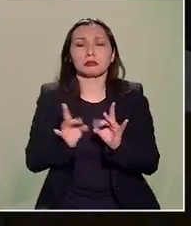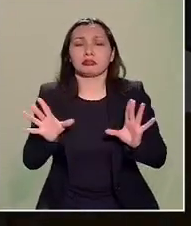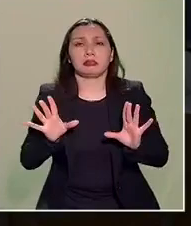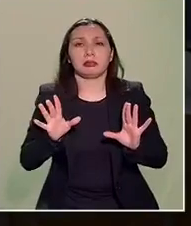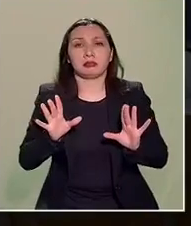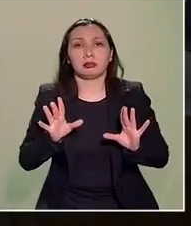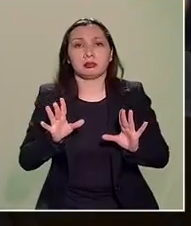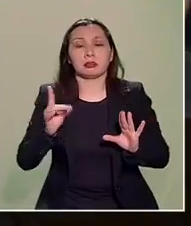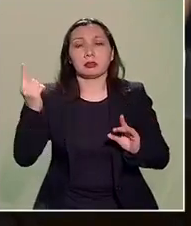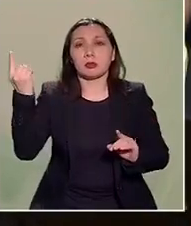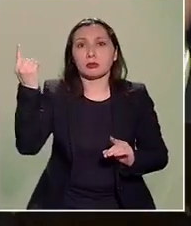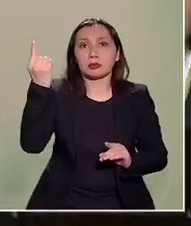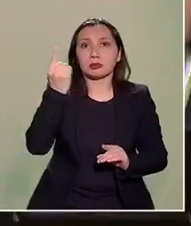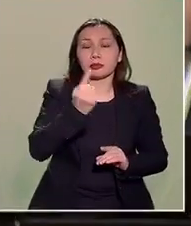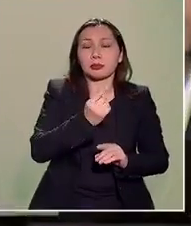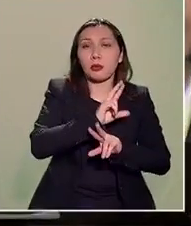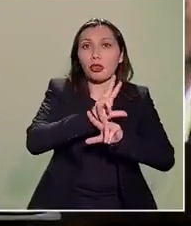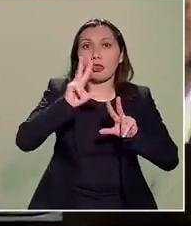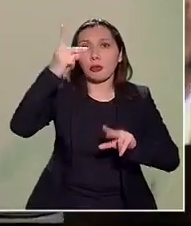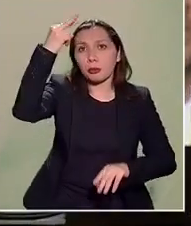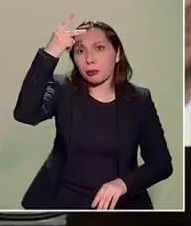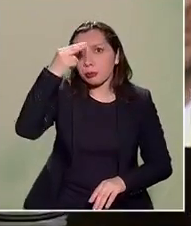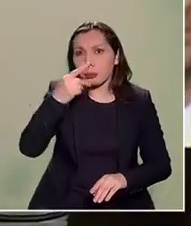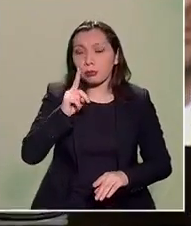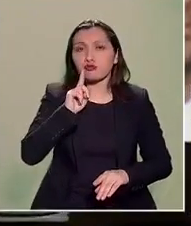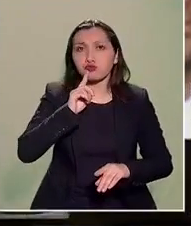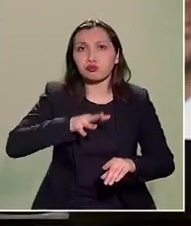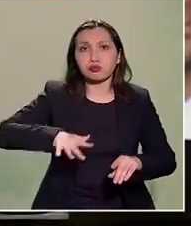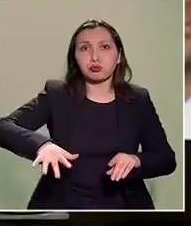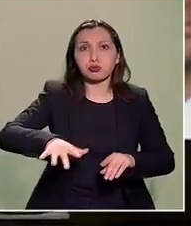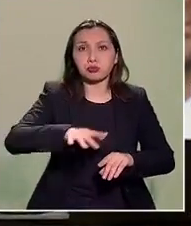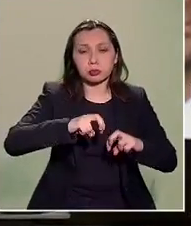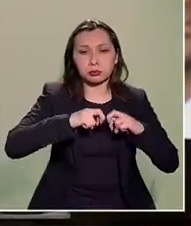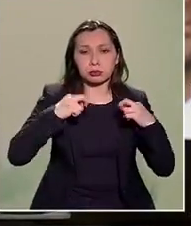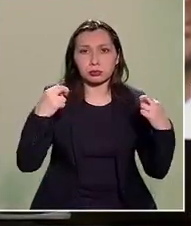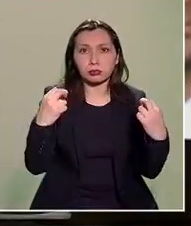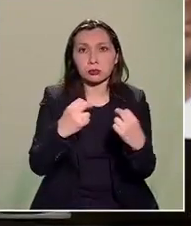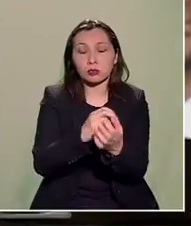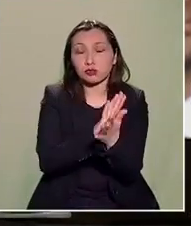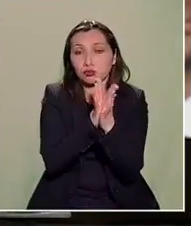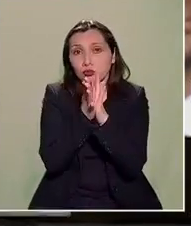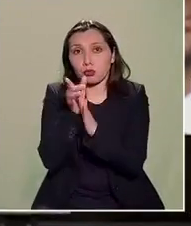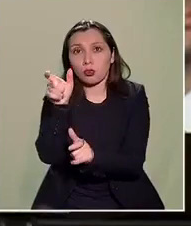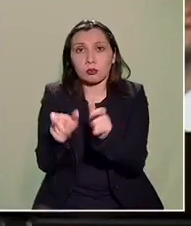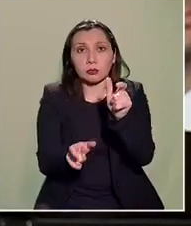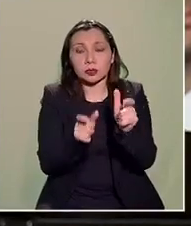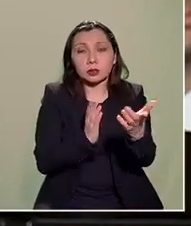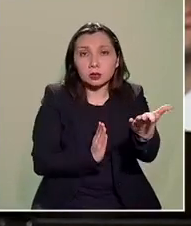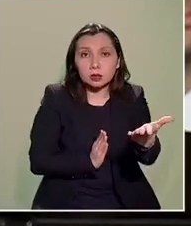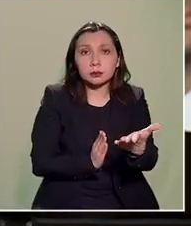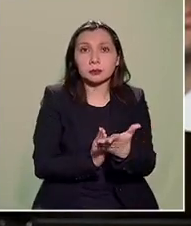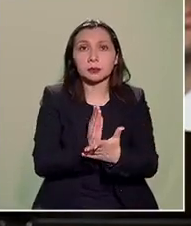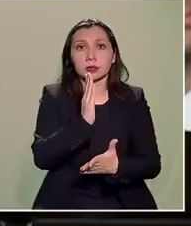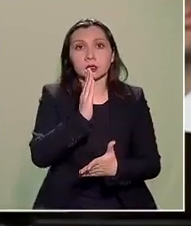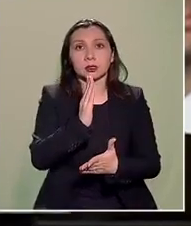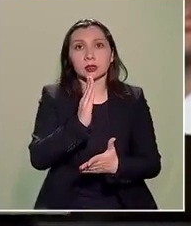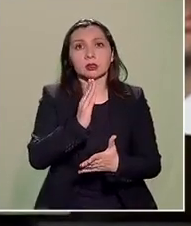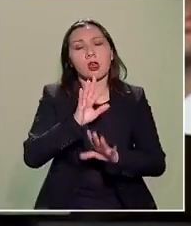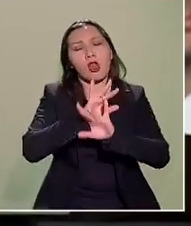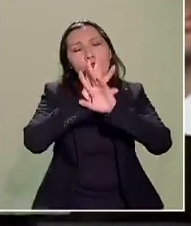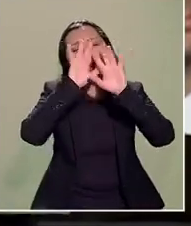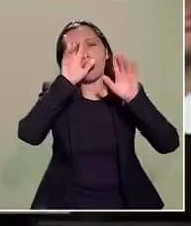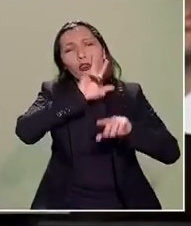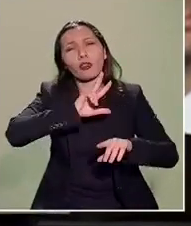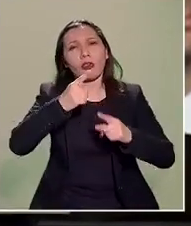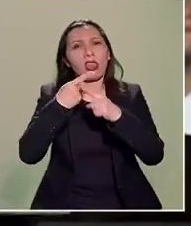la presencia de dios entró en aquel lugar y todos allí comenzaron a glorificar a dios